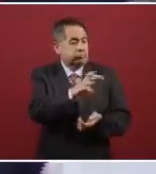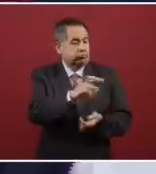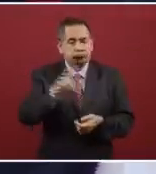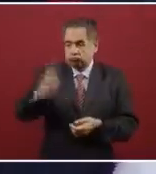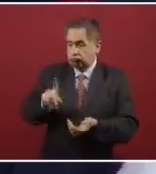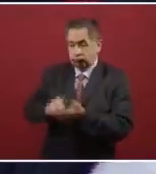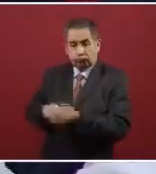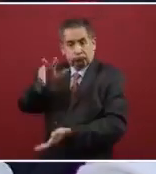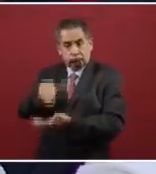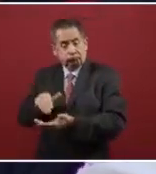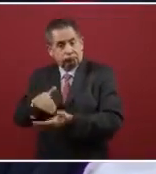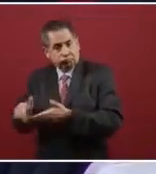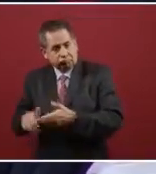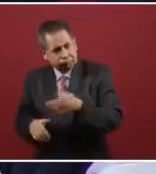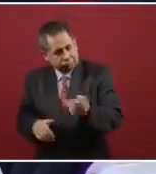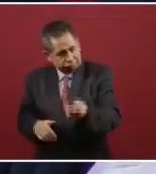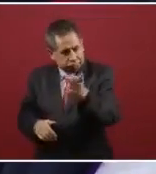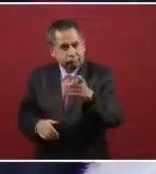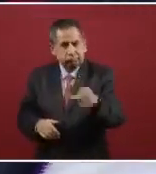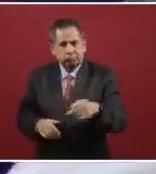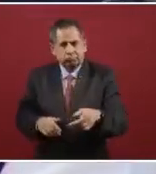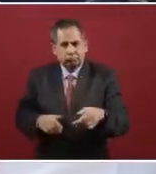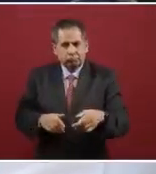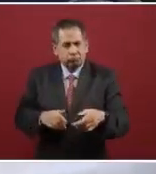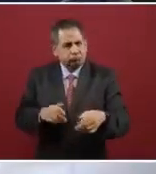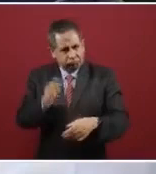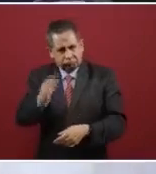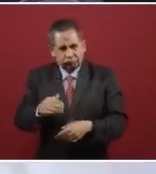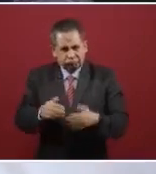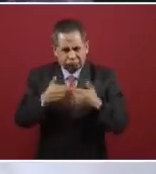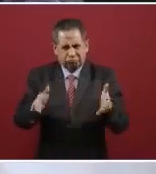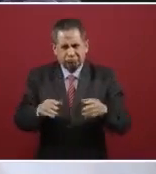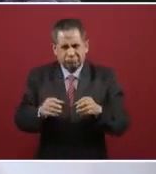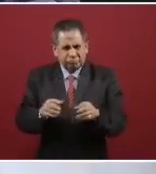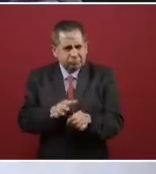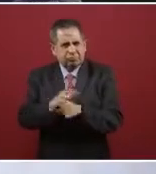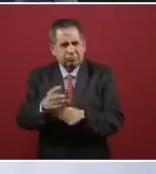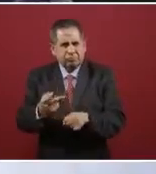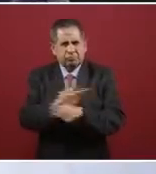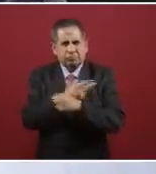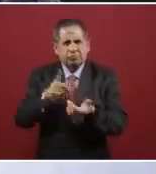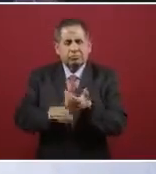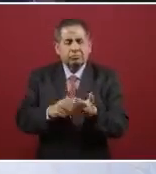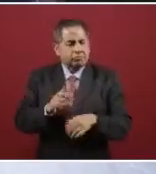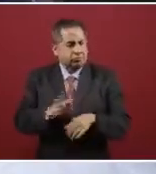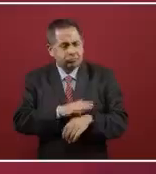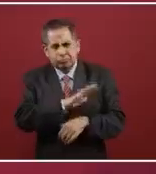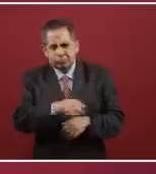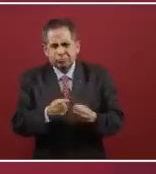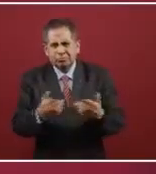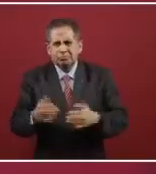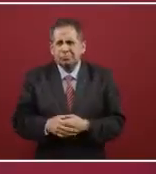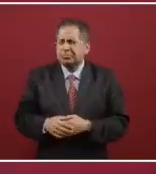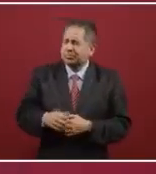1.316. ¿Usted estaría dispuesto a que viniera a decirnos qué realmente pasó? Porque también otro